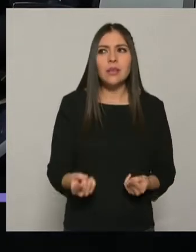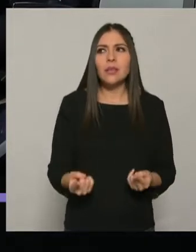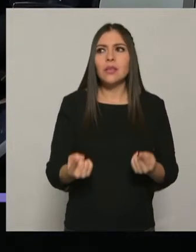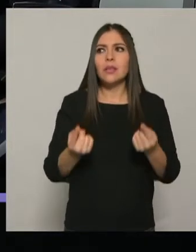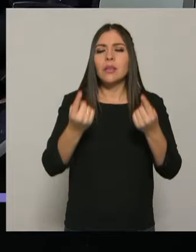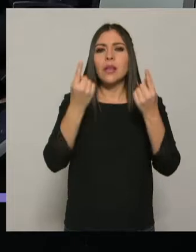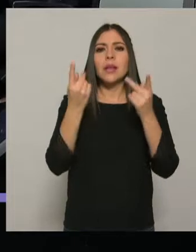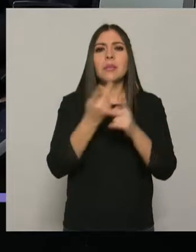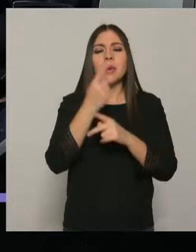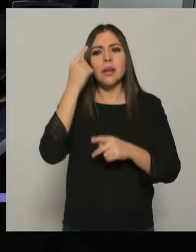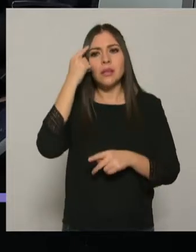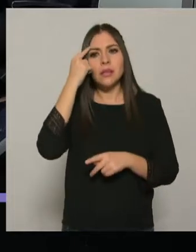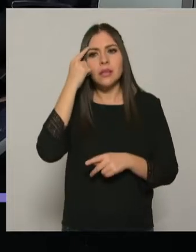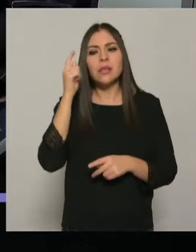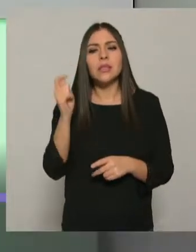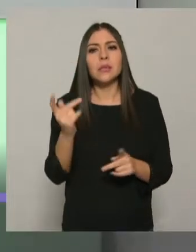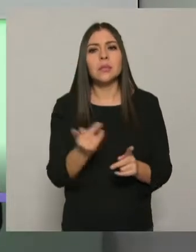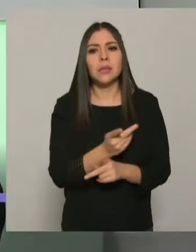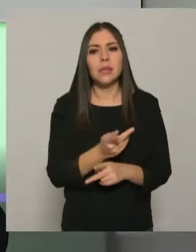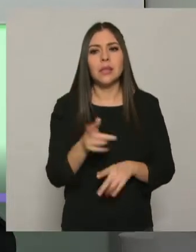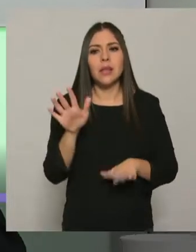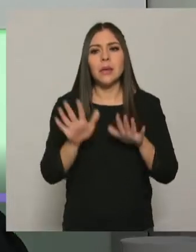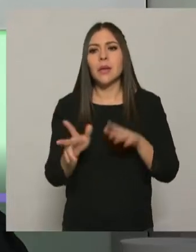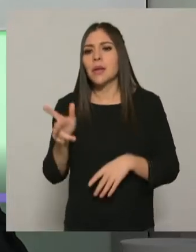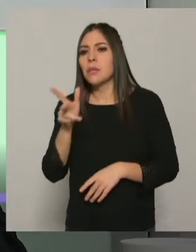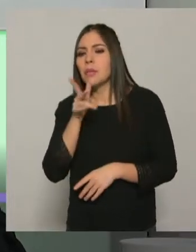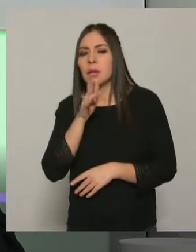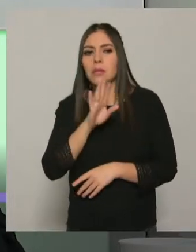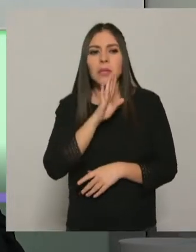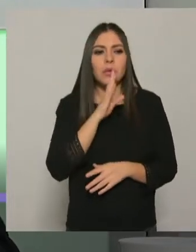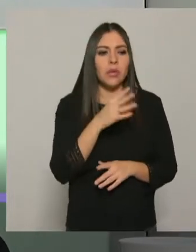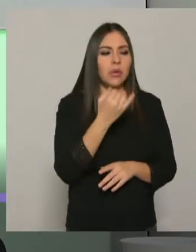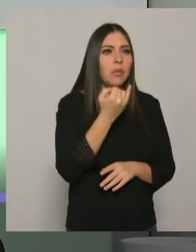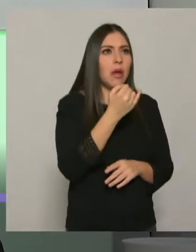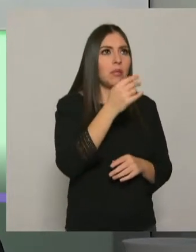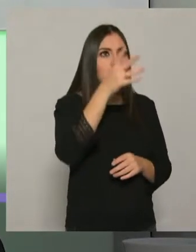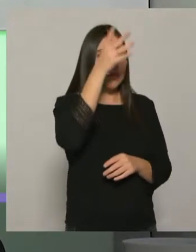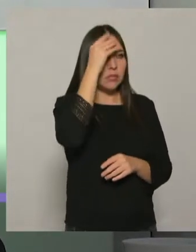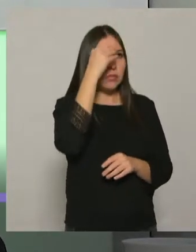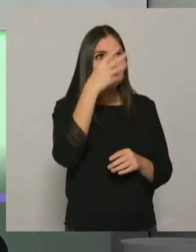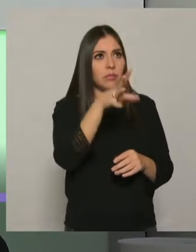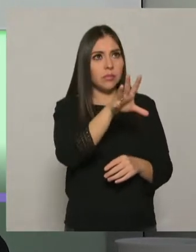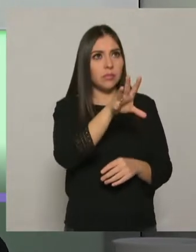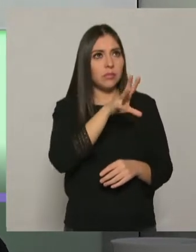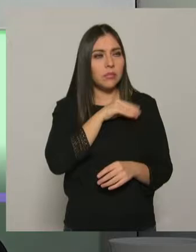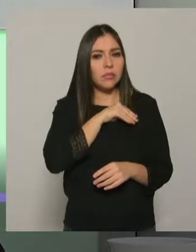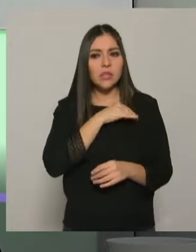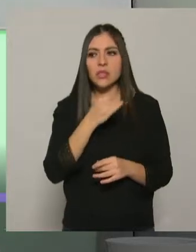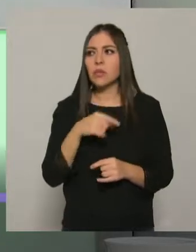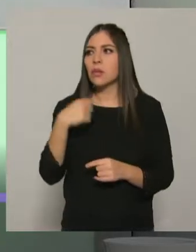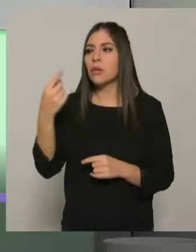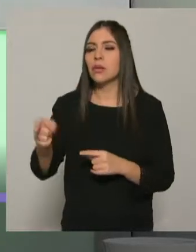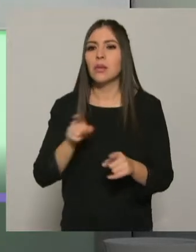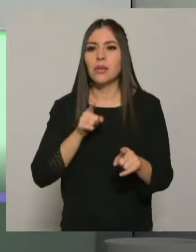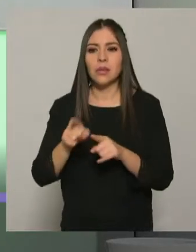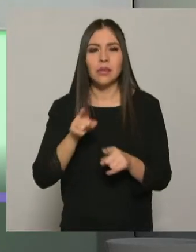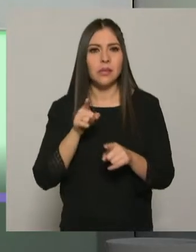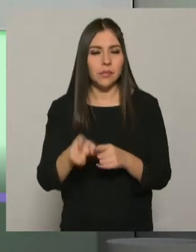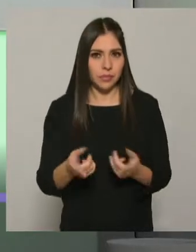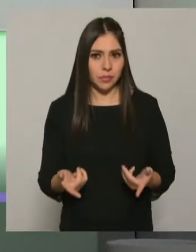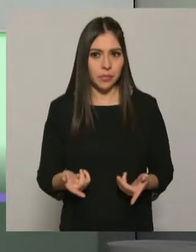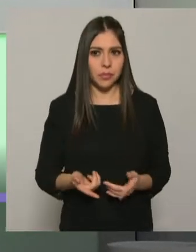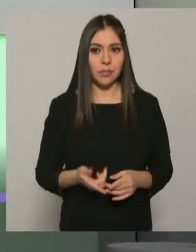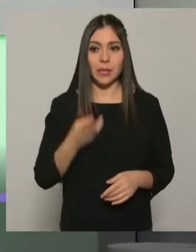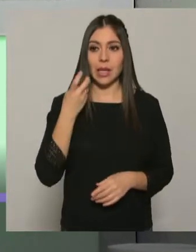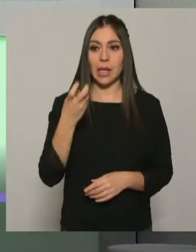replican eso mismo. lo que replican los padres. Y aquí Sí, es lo que sin duda, es la educación. aquí es lo que hay que dejar muy en claro. Esto viene directamente de la derecha.